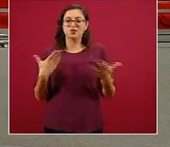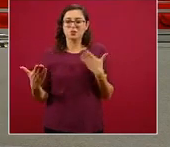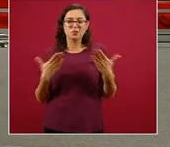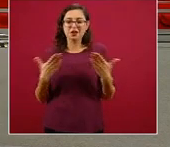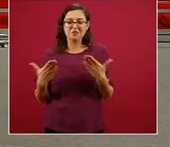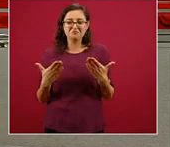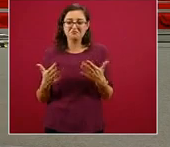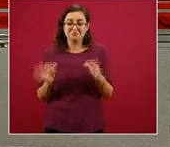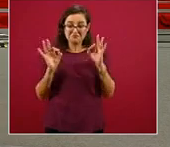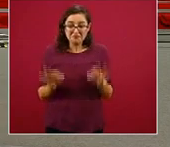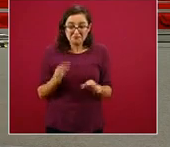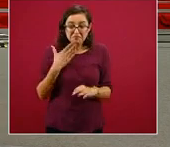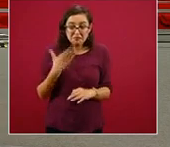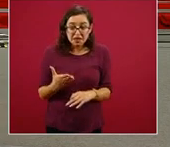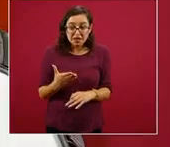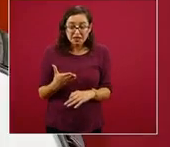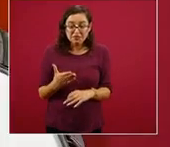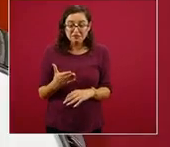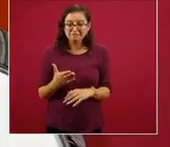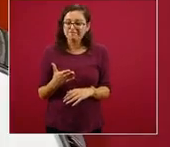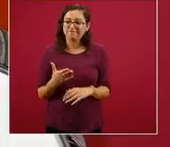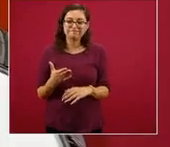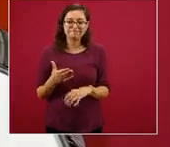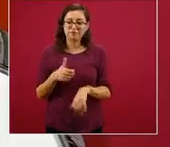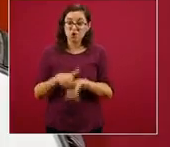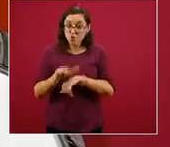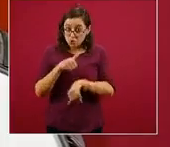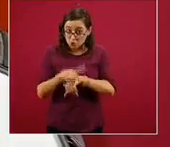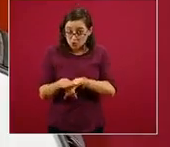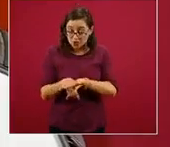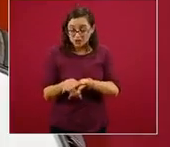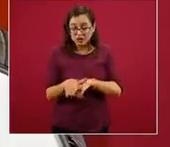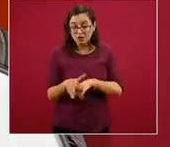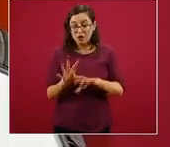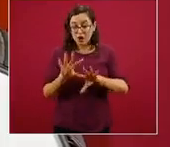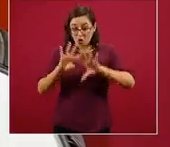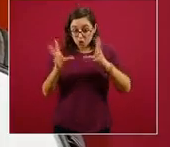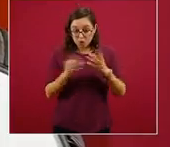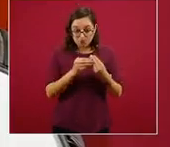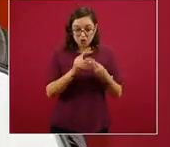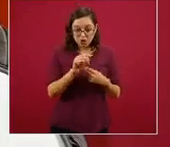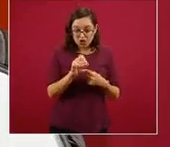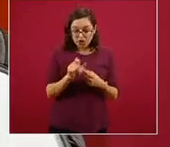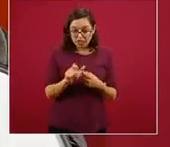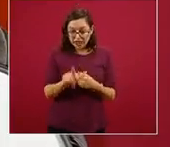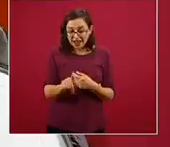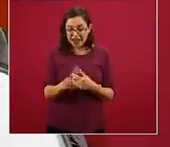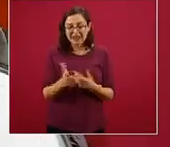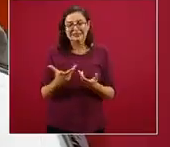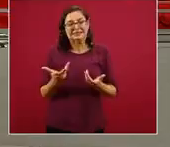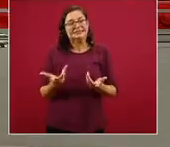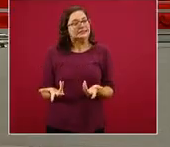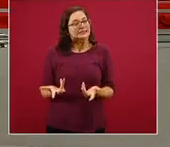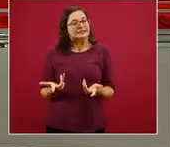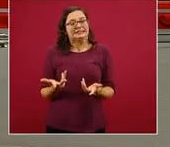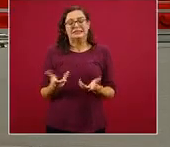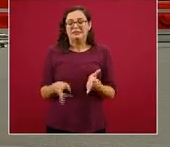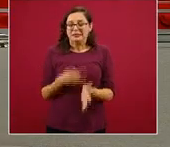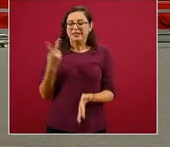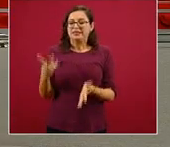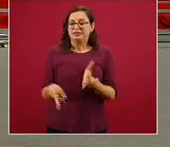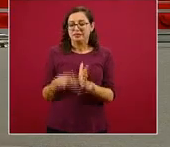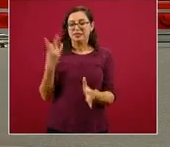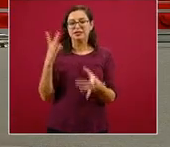lo más adecuado comparar números absolutos, es decir, cifras totales. Lo hemos comentado muchas veces y explicado